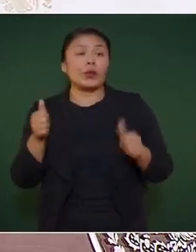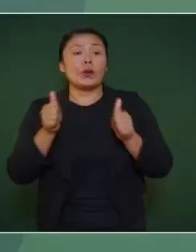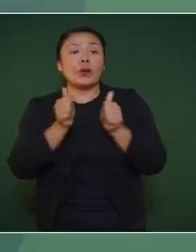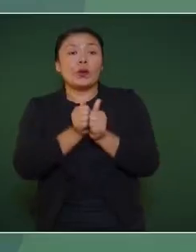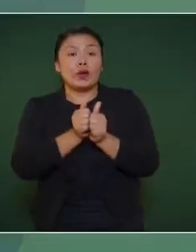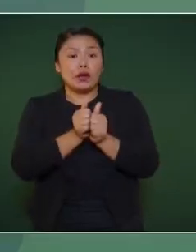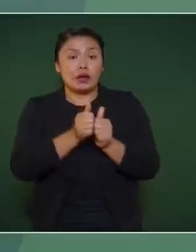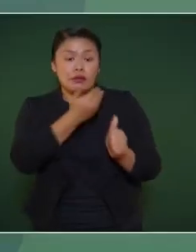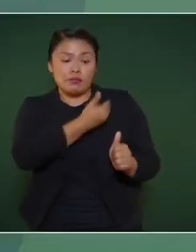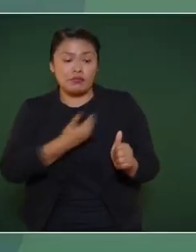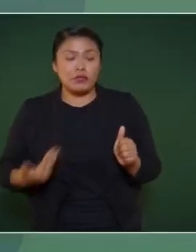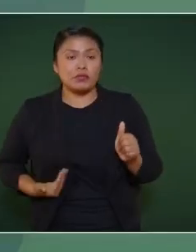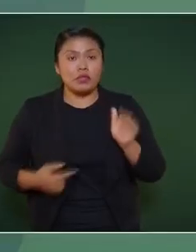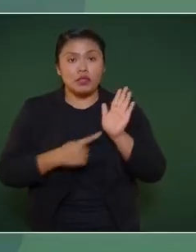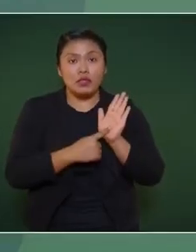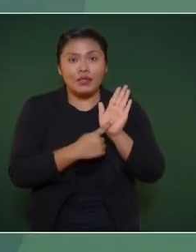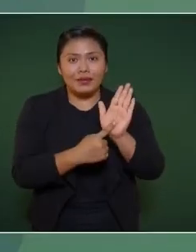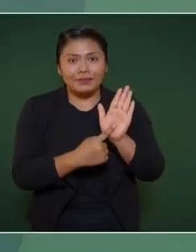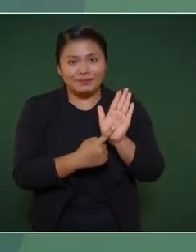o